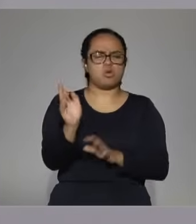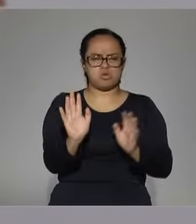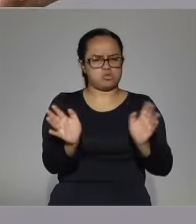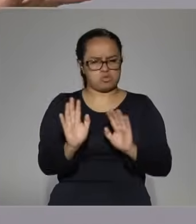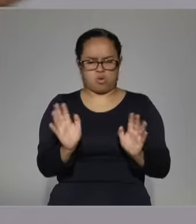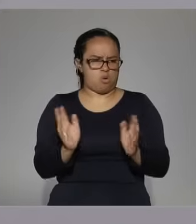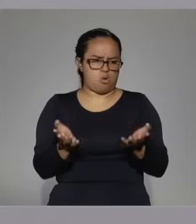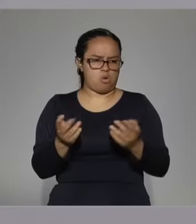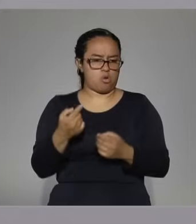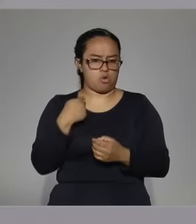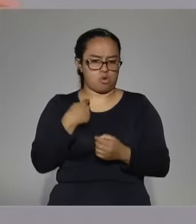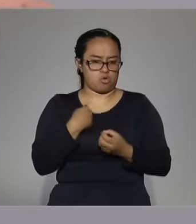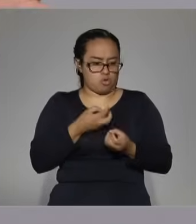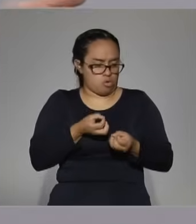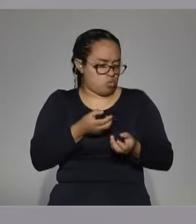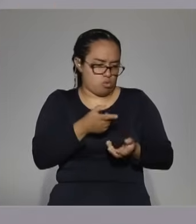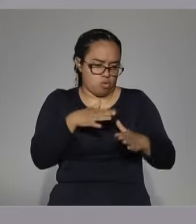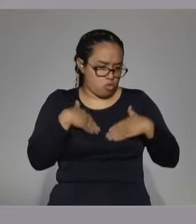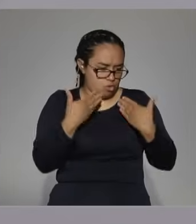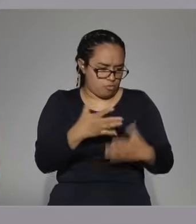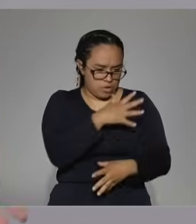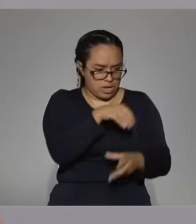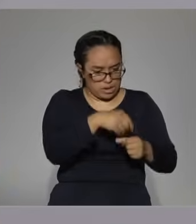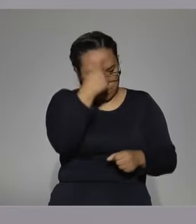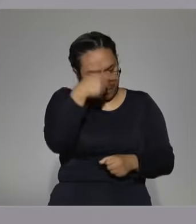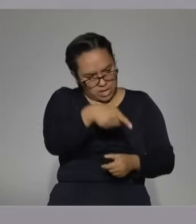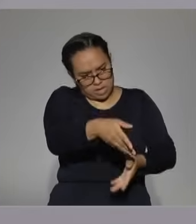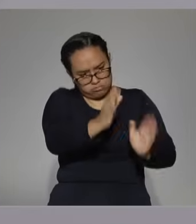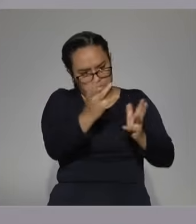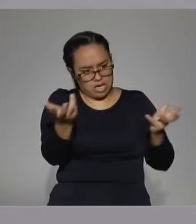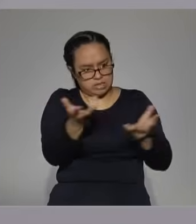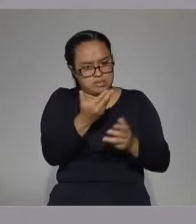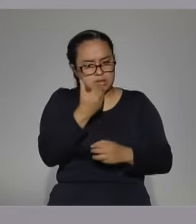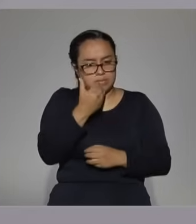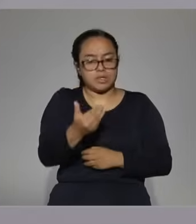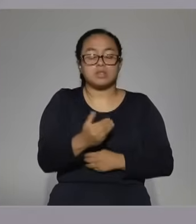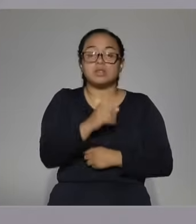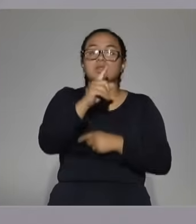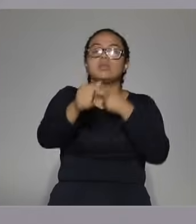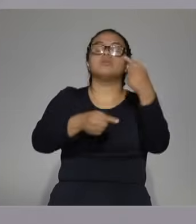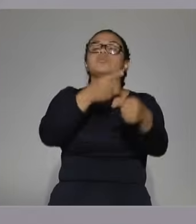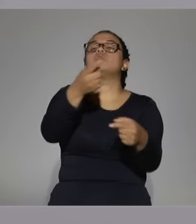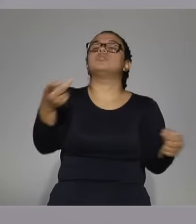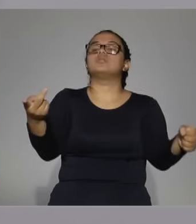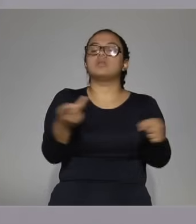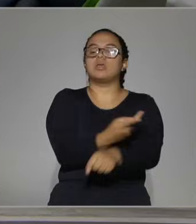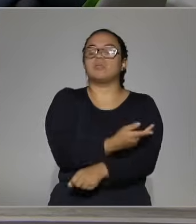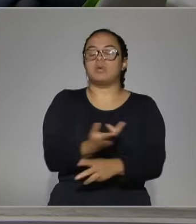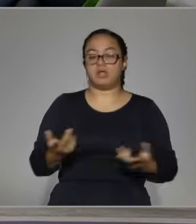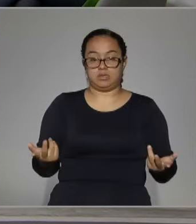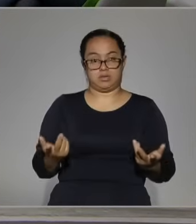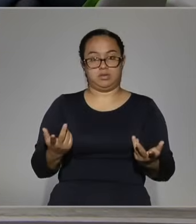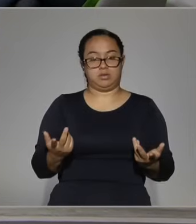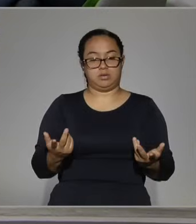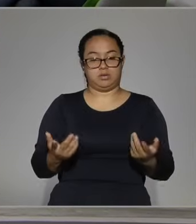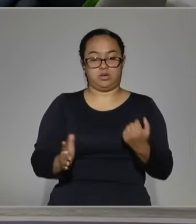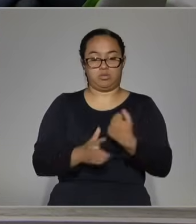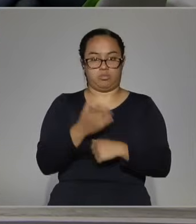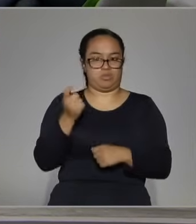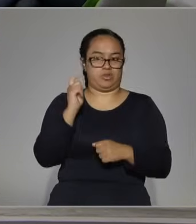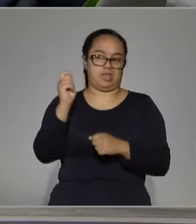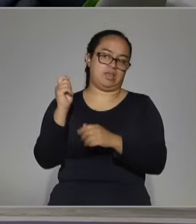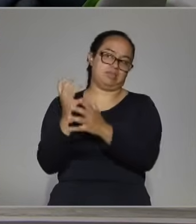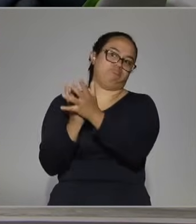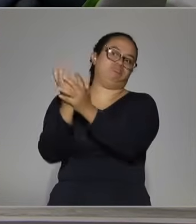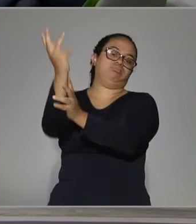no, pues es que le estoy dando toda la confianza para que haga las cosas bien. No. ¿Qué consecuencias puede tener también esa parte que es extrema?